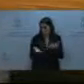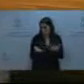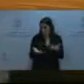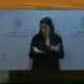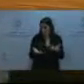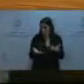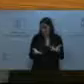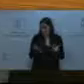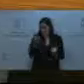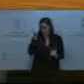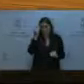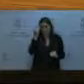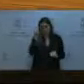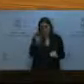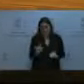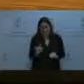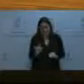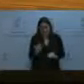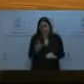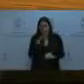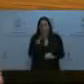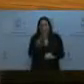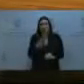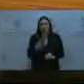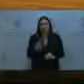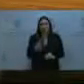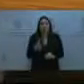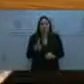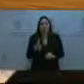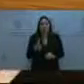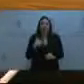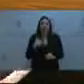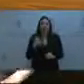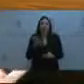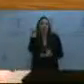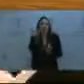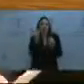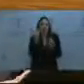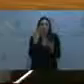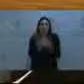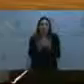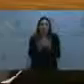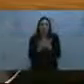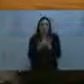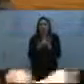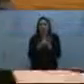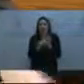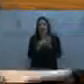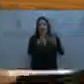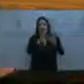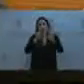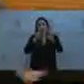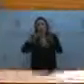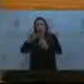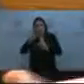creo que sí. Porque, mire, no voy a repetir los argumentos de lo que indica el Real Decreto 875